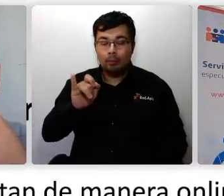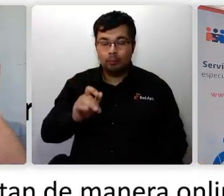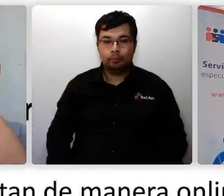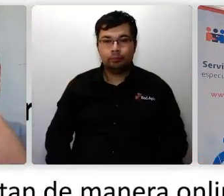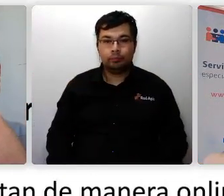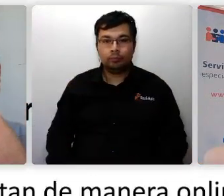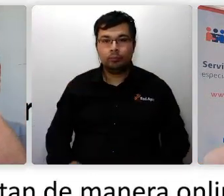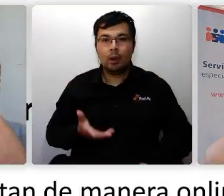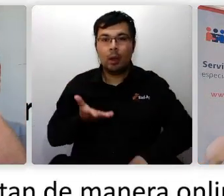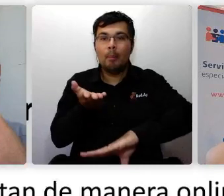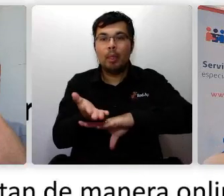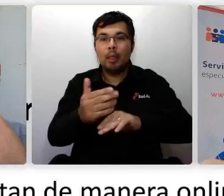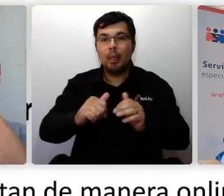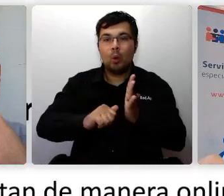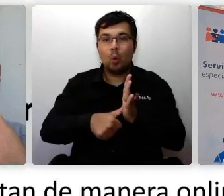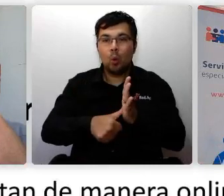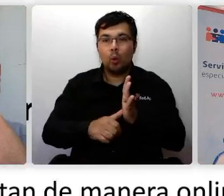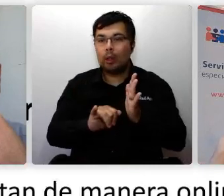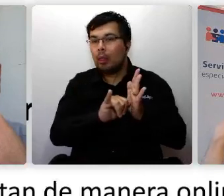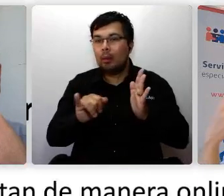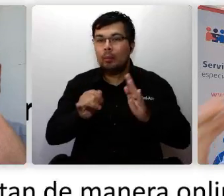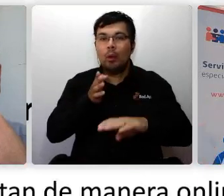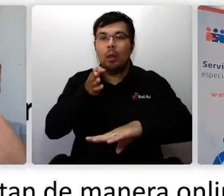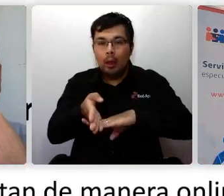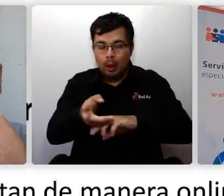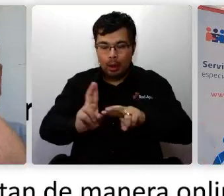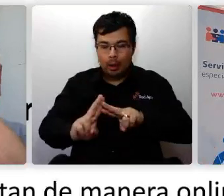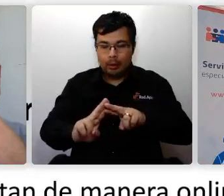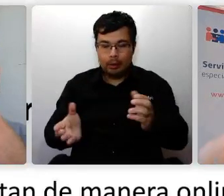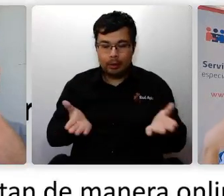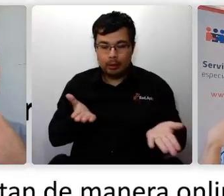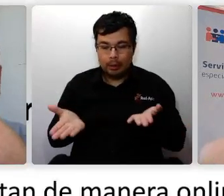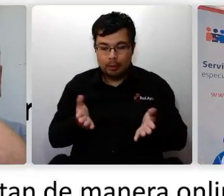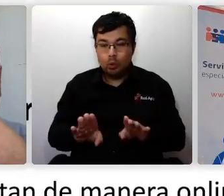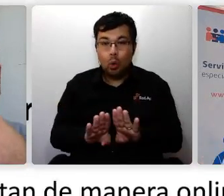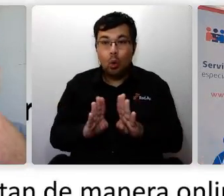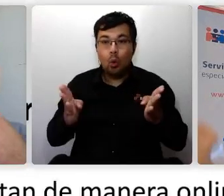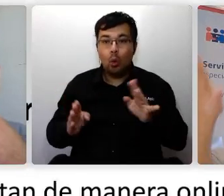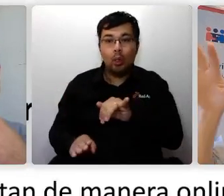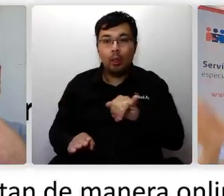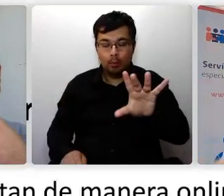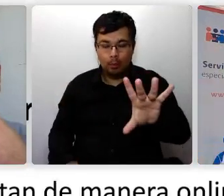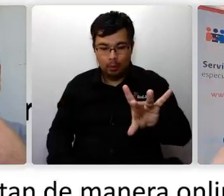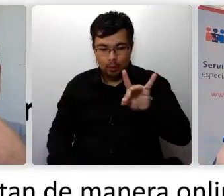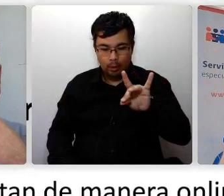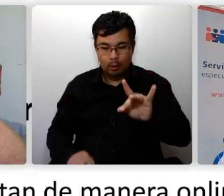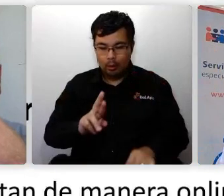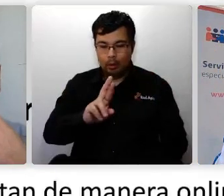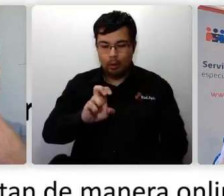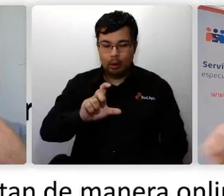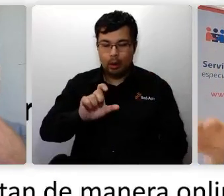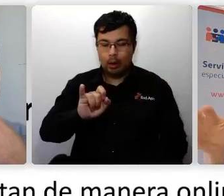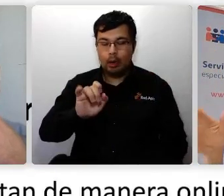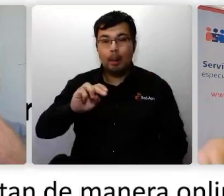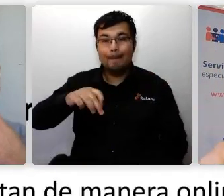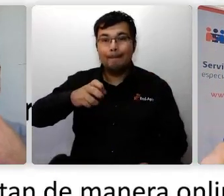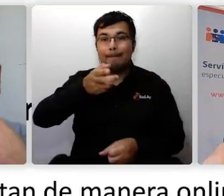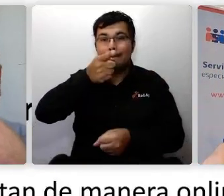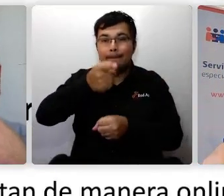cómo se obtiene RUT. Después tiene que hacer inicio actividades, cómo se obtiene inicio actividades. Hay que elegir el régimen tributario, le explicamos